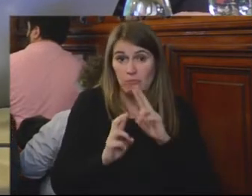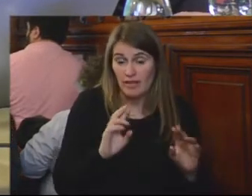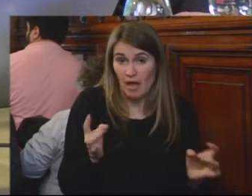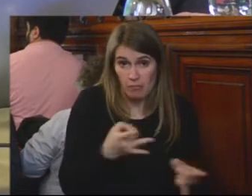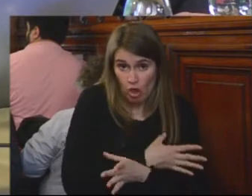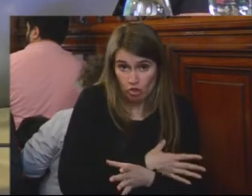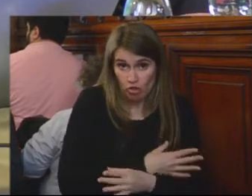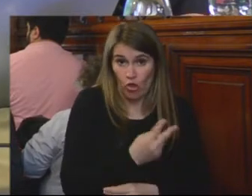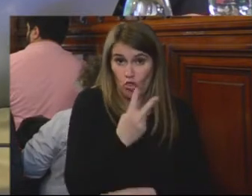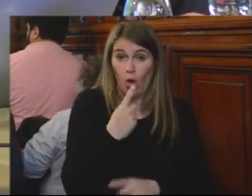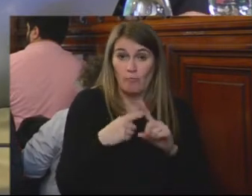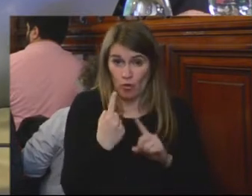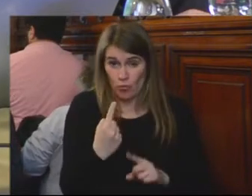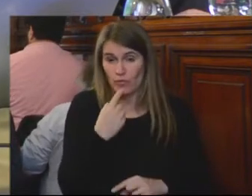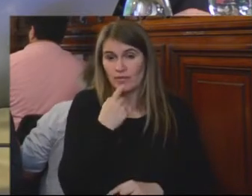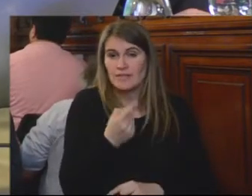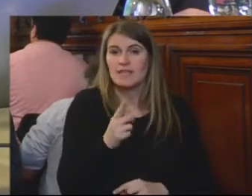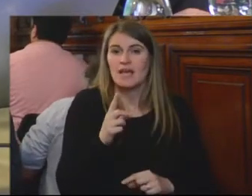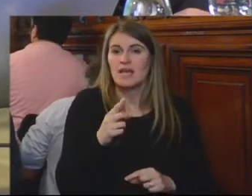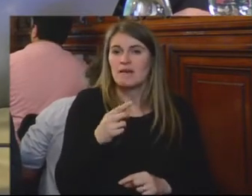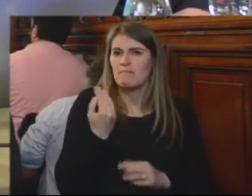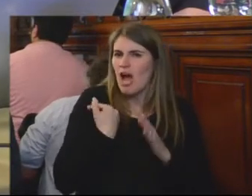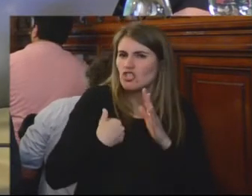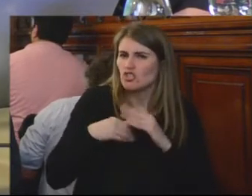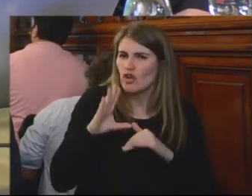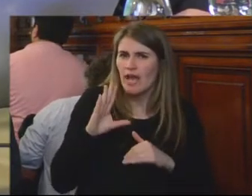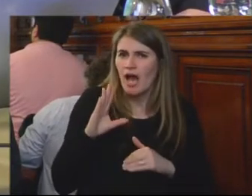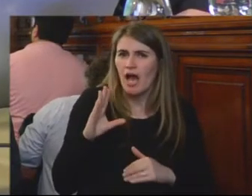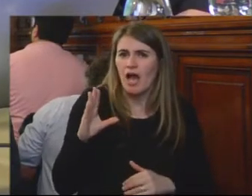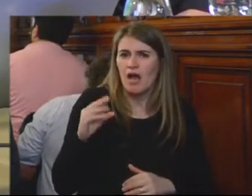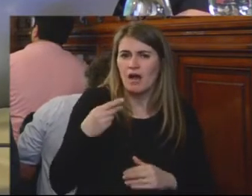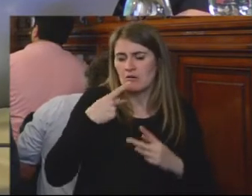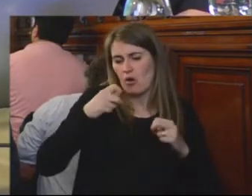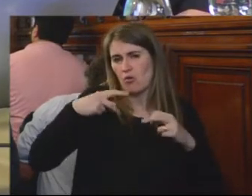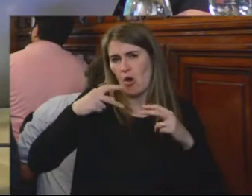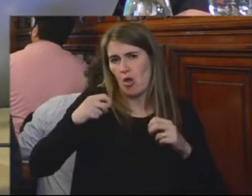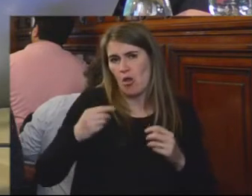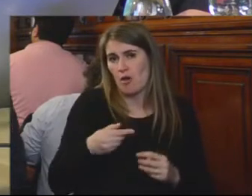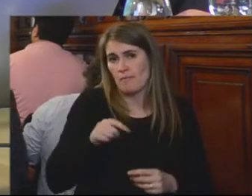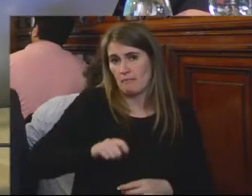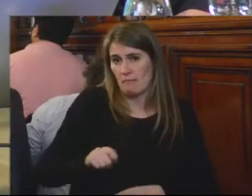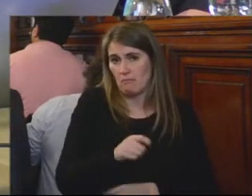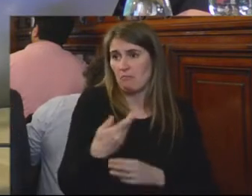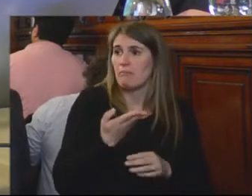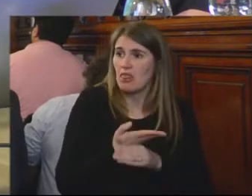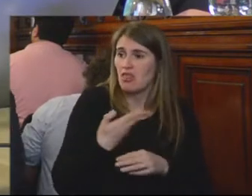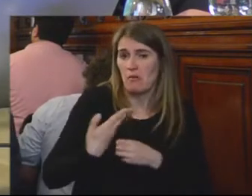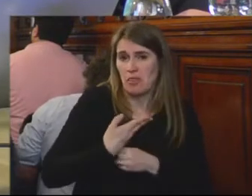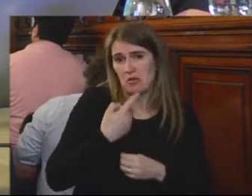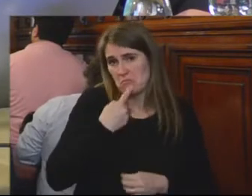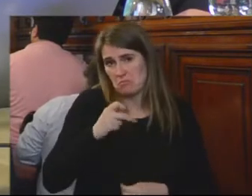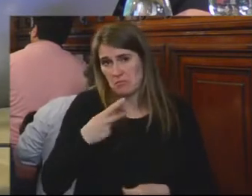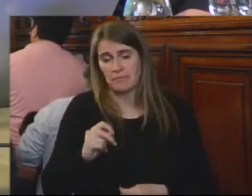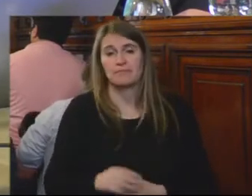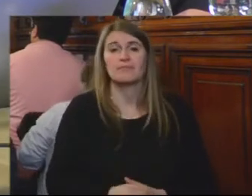del 2 por 1 se han denegado absolutamente los pedidos por parte de los jueces inferiores con relación a la modalidad